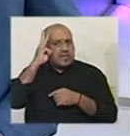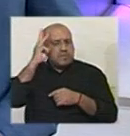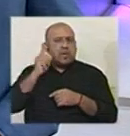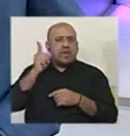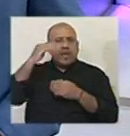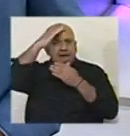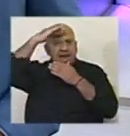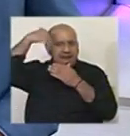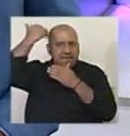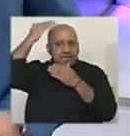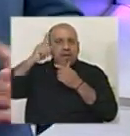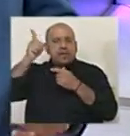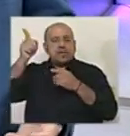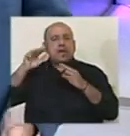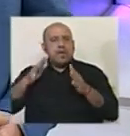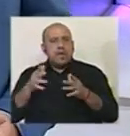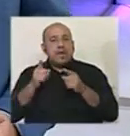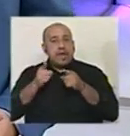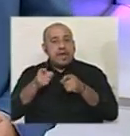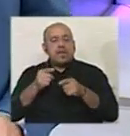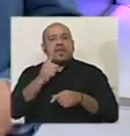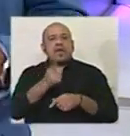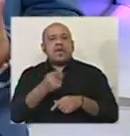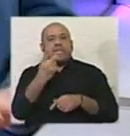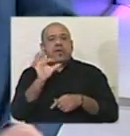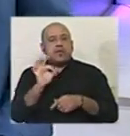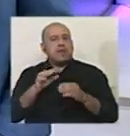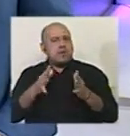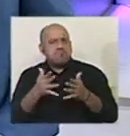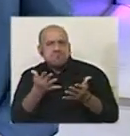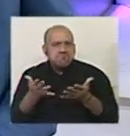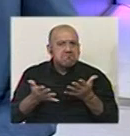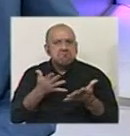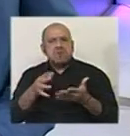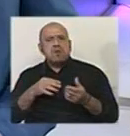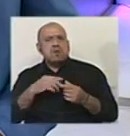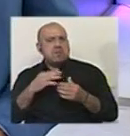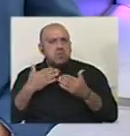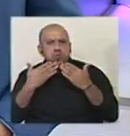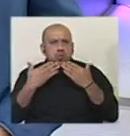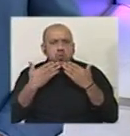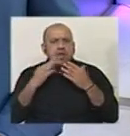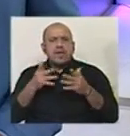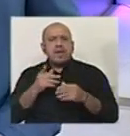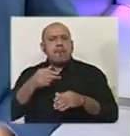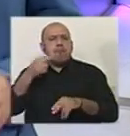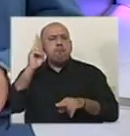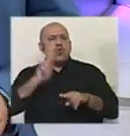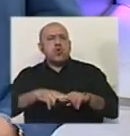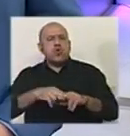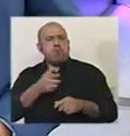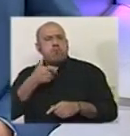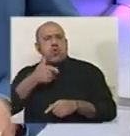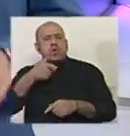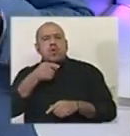Saudita, Mohammed bin Salman, en el G20, con toda la polémica que ha generado el asesinato del periodista Jamal Khashoggi y la guerra